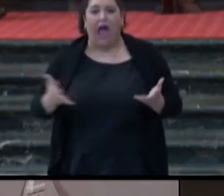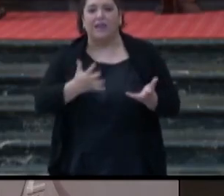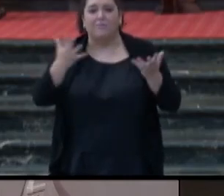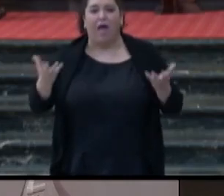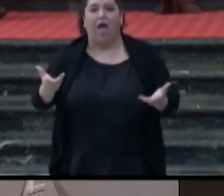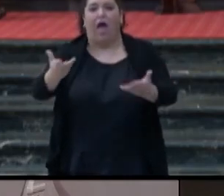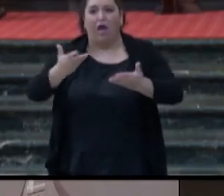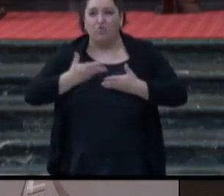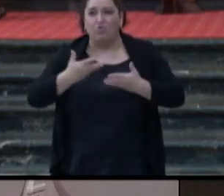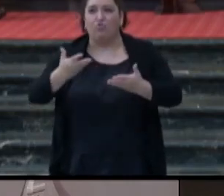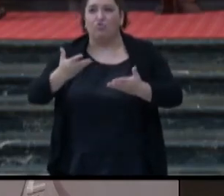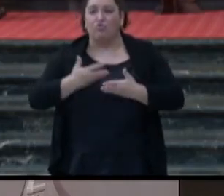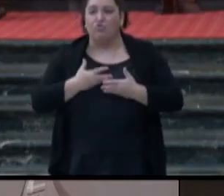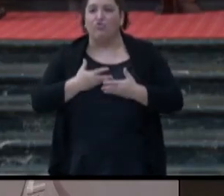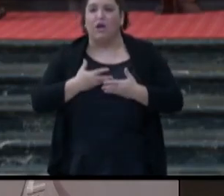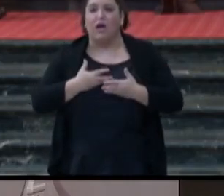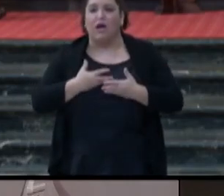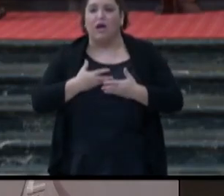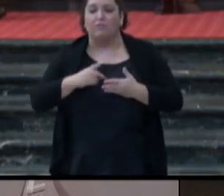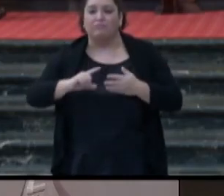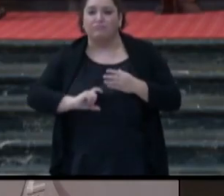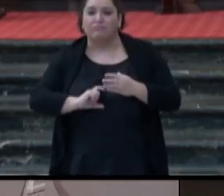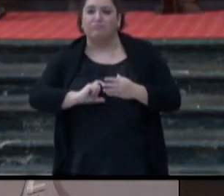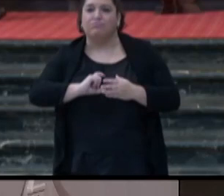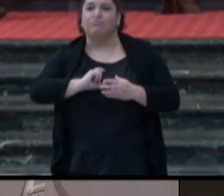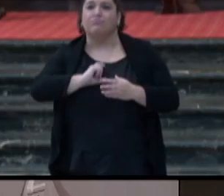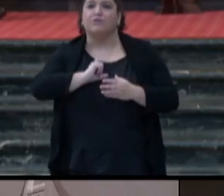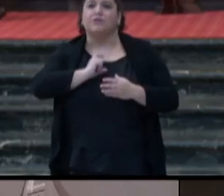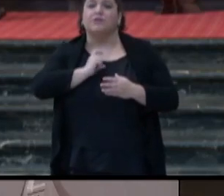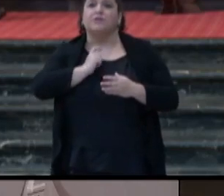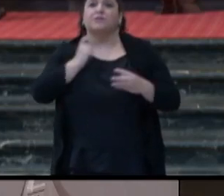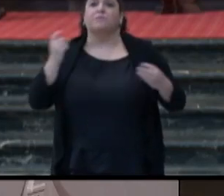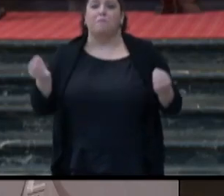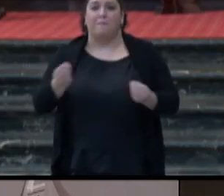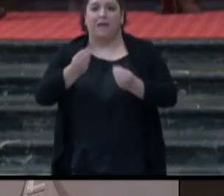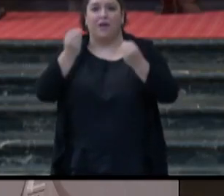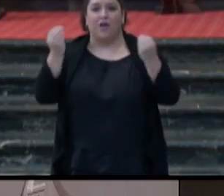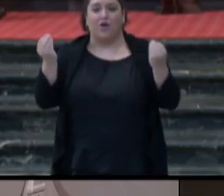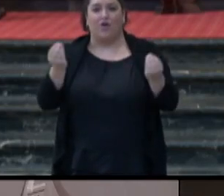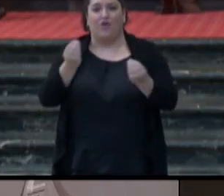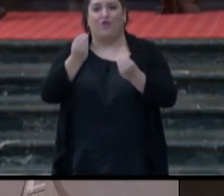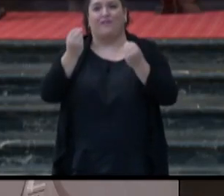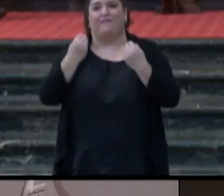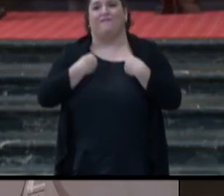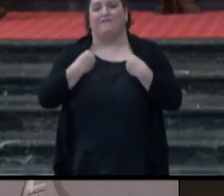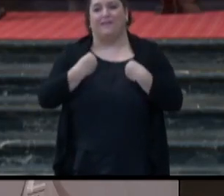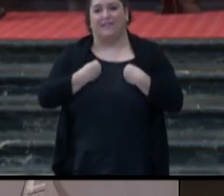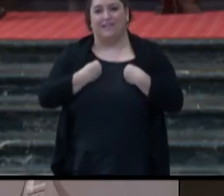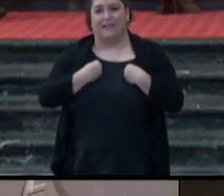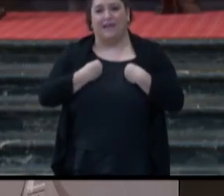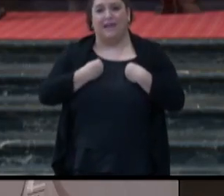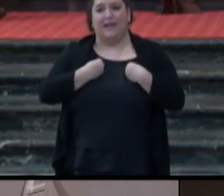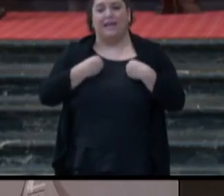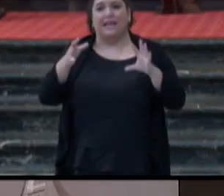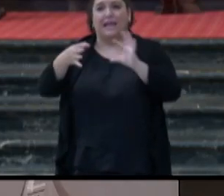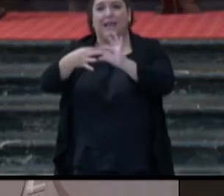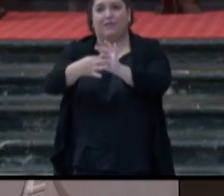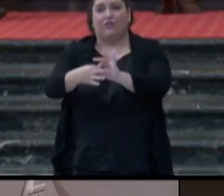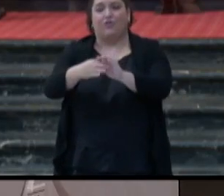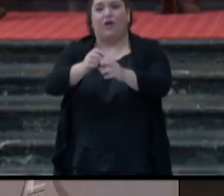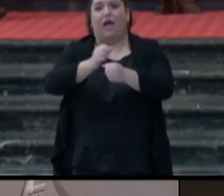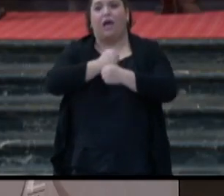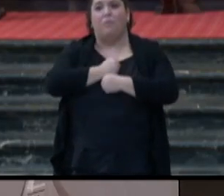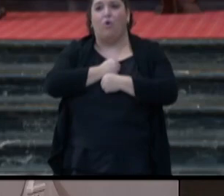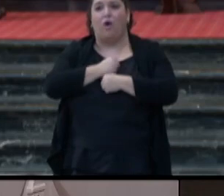ayudando a crecer en esta dimensión fundamental de mi vida el amor a Dios y